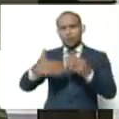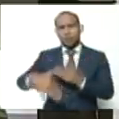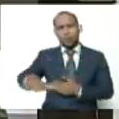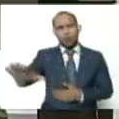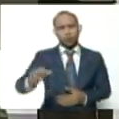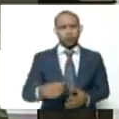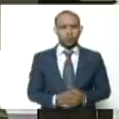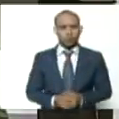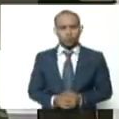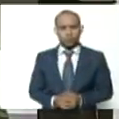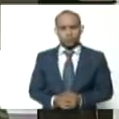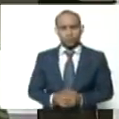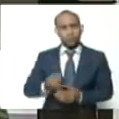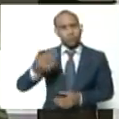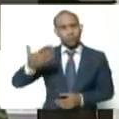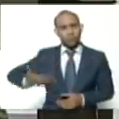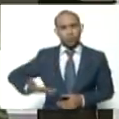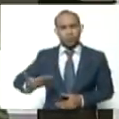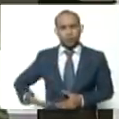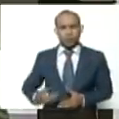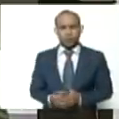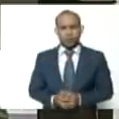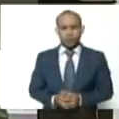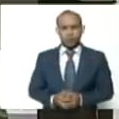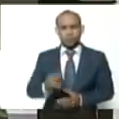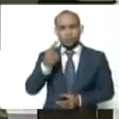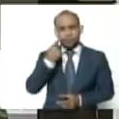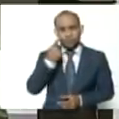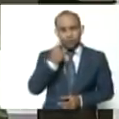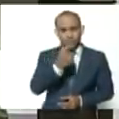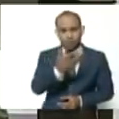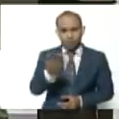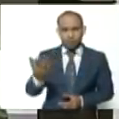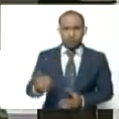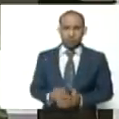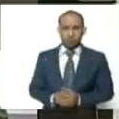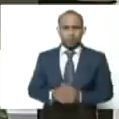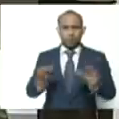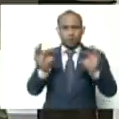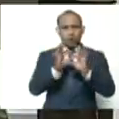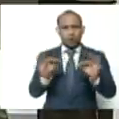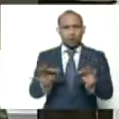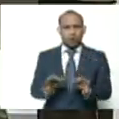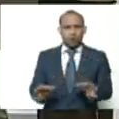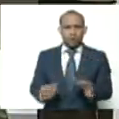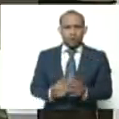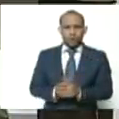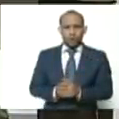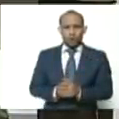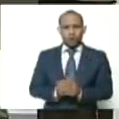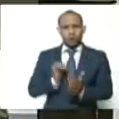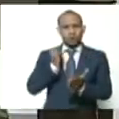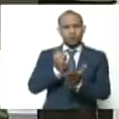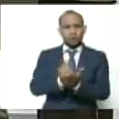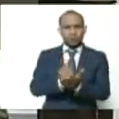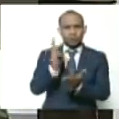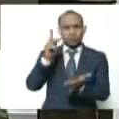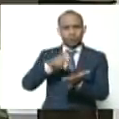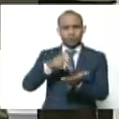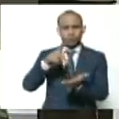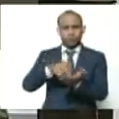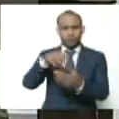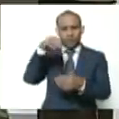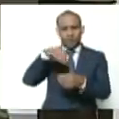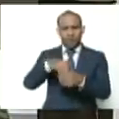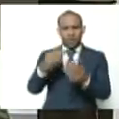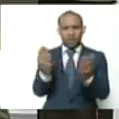próximamente. Muy importante, estén pendientes. Modalidades de inicio presencial,